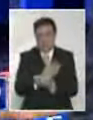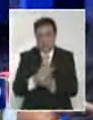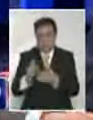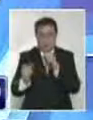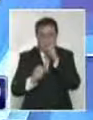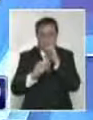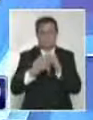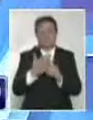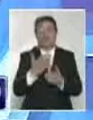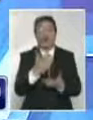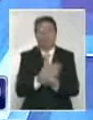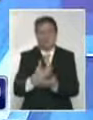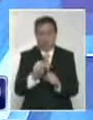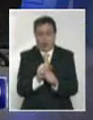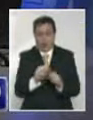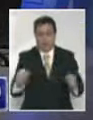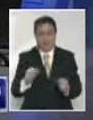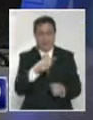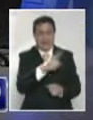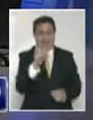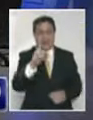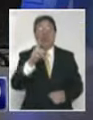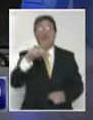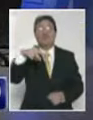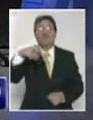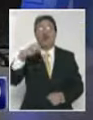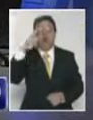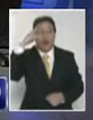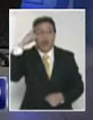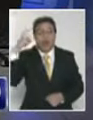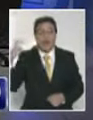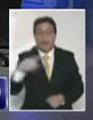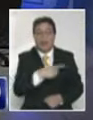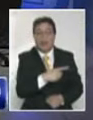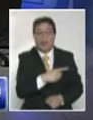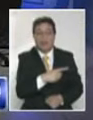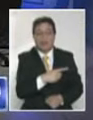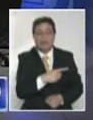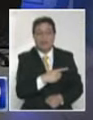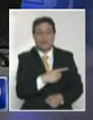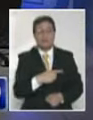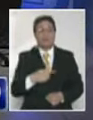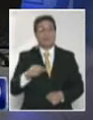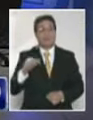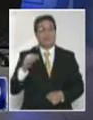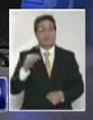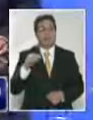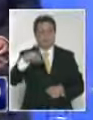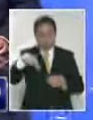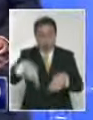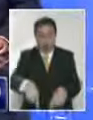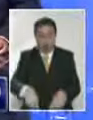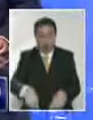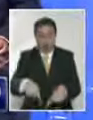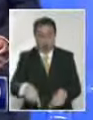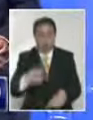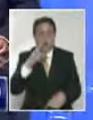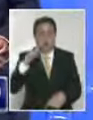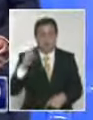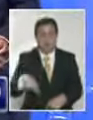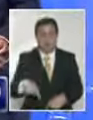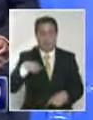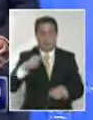tonto, no, pero todavía no cree que aquí, o sea, porque yo aquí nadie hoy día, nadie puede negar